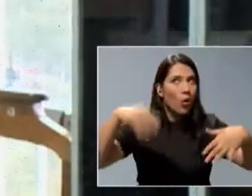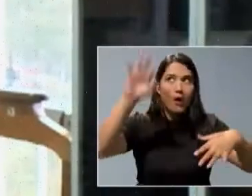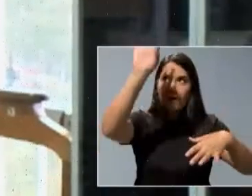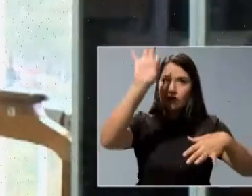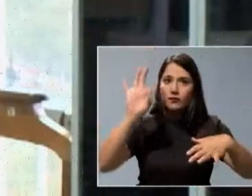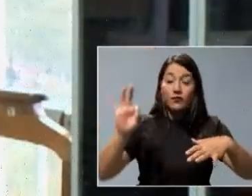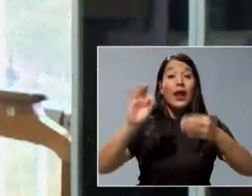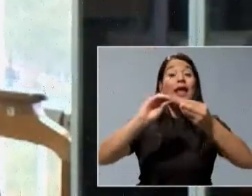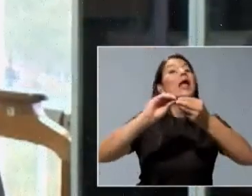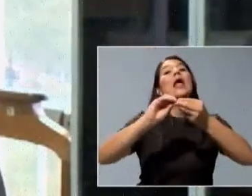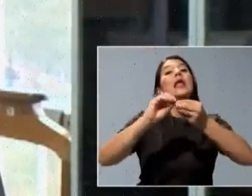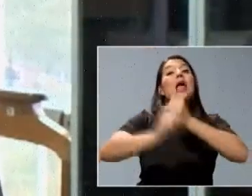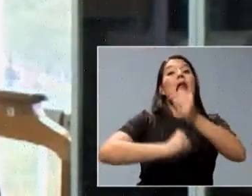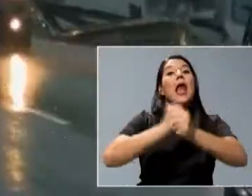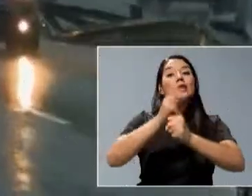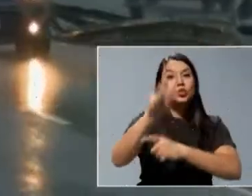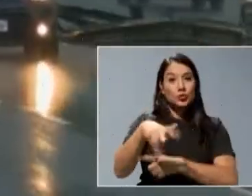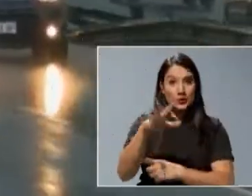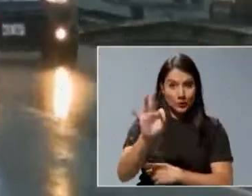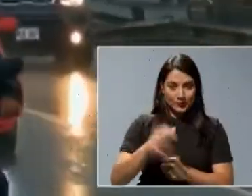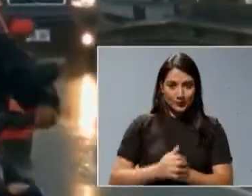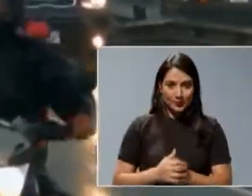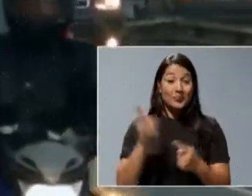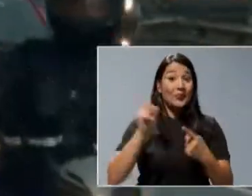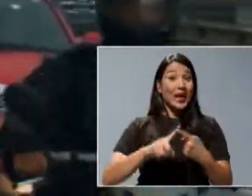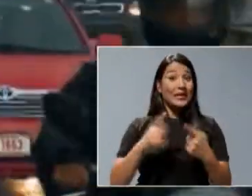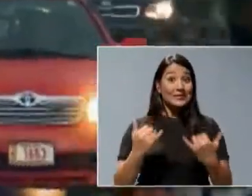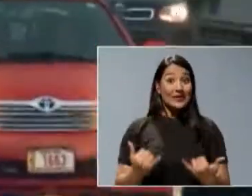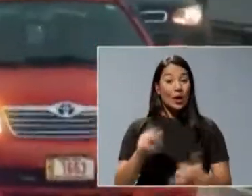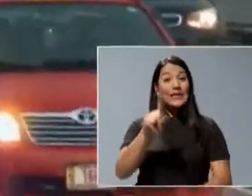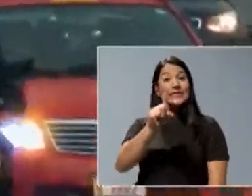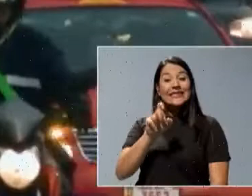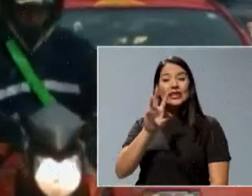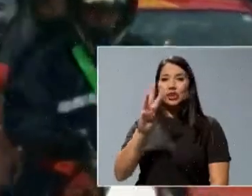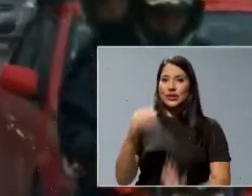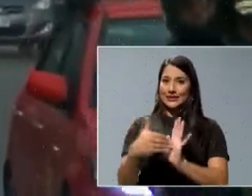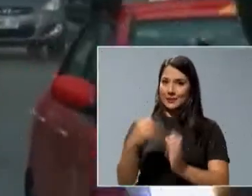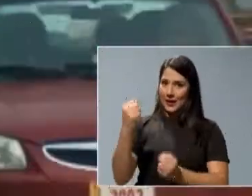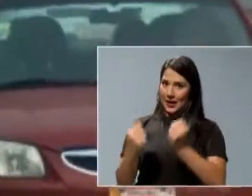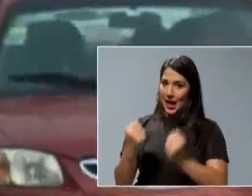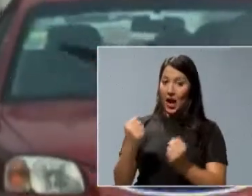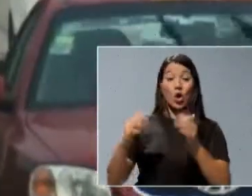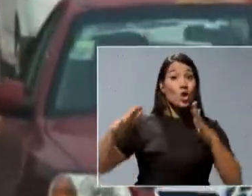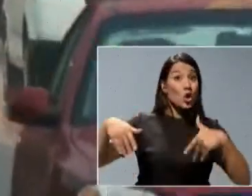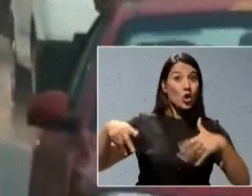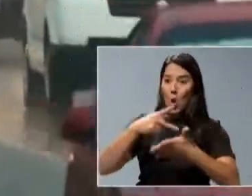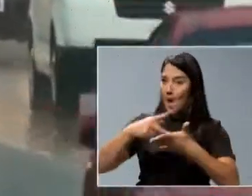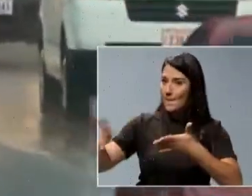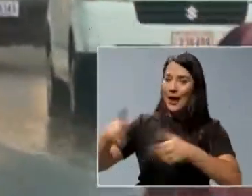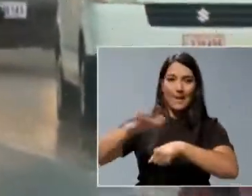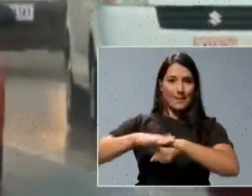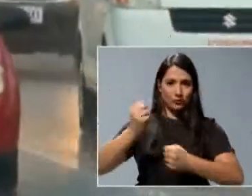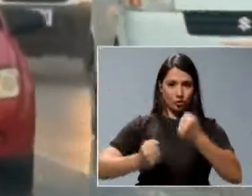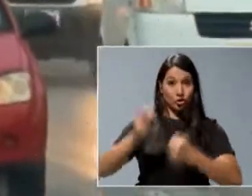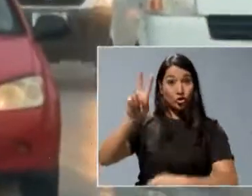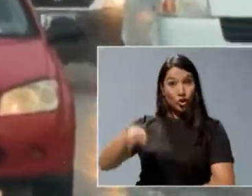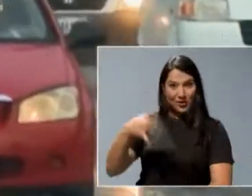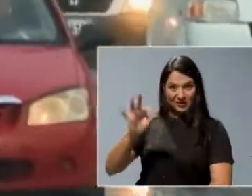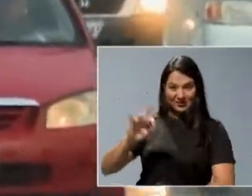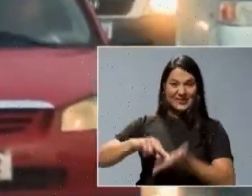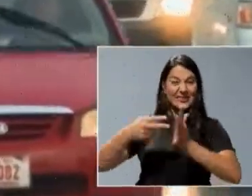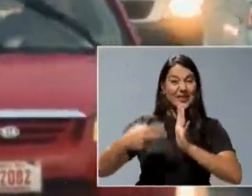la calcomanía del 2019. A la fecha, 106.000 carros aún deben el marchamo 2019, lo que representa